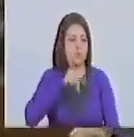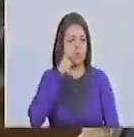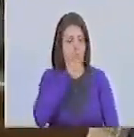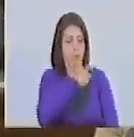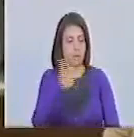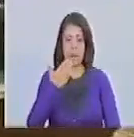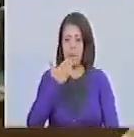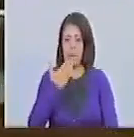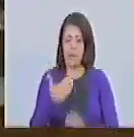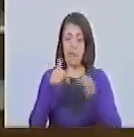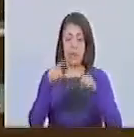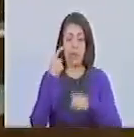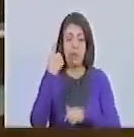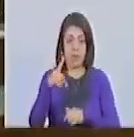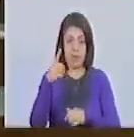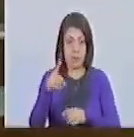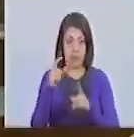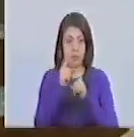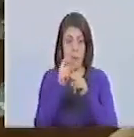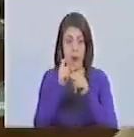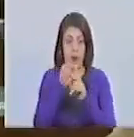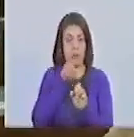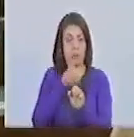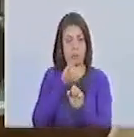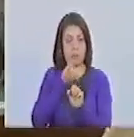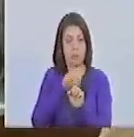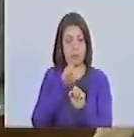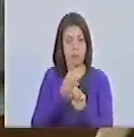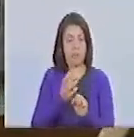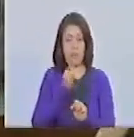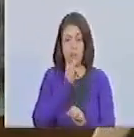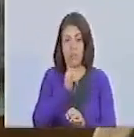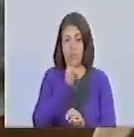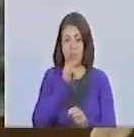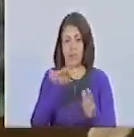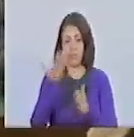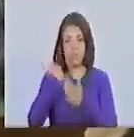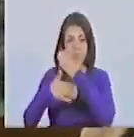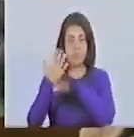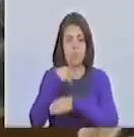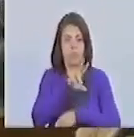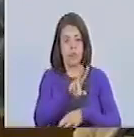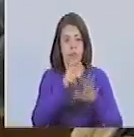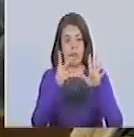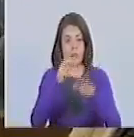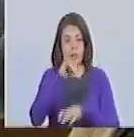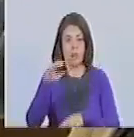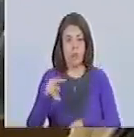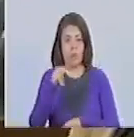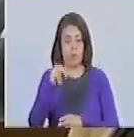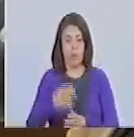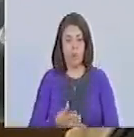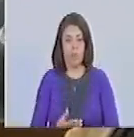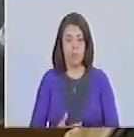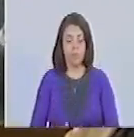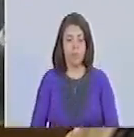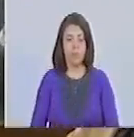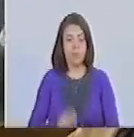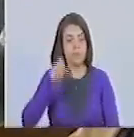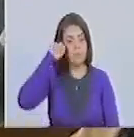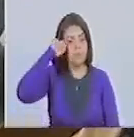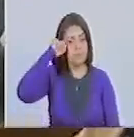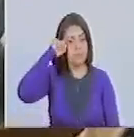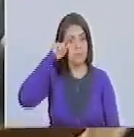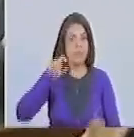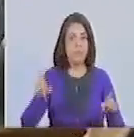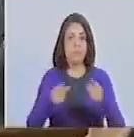pueblo, pido este derecho para dar el punto informativo que el pasado 27 de junio se conmemoró